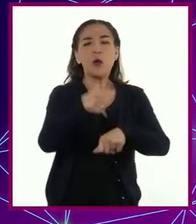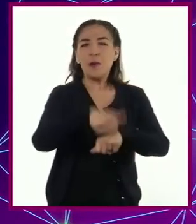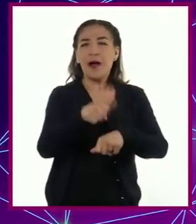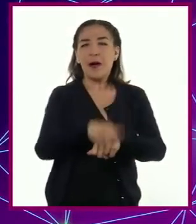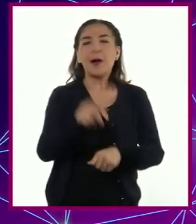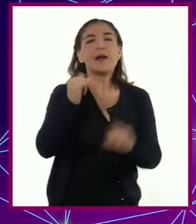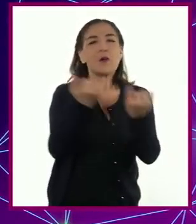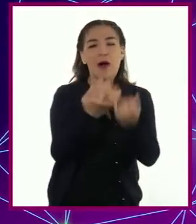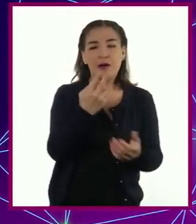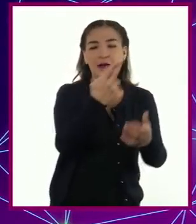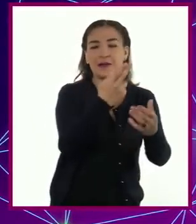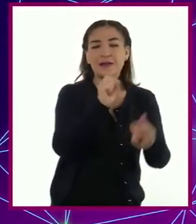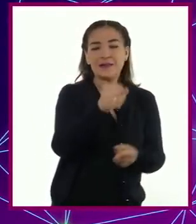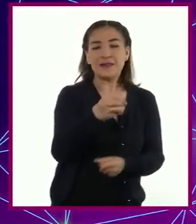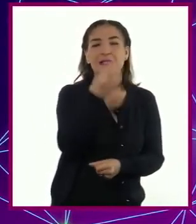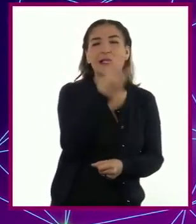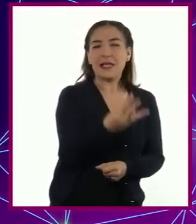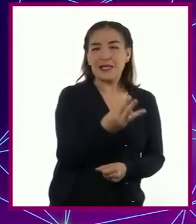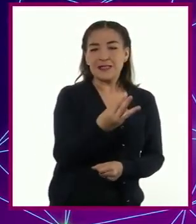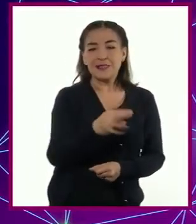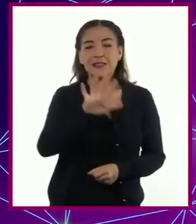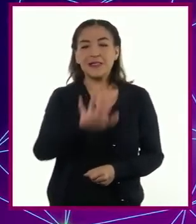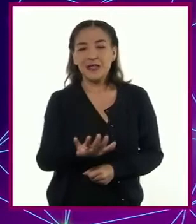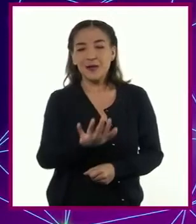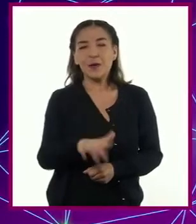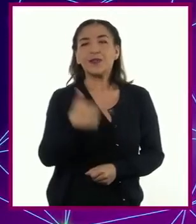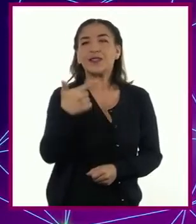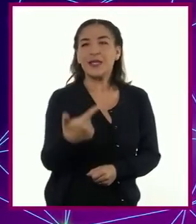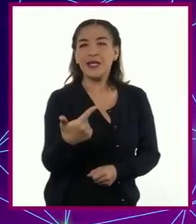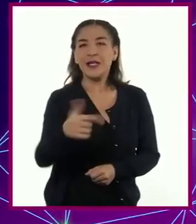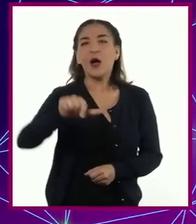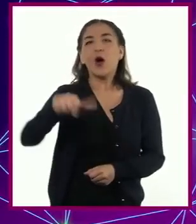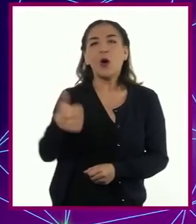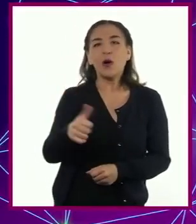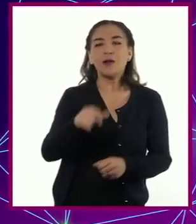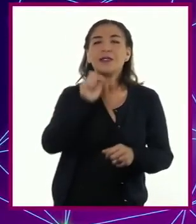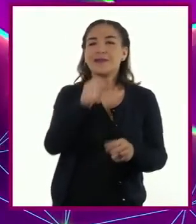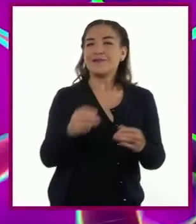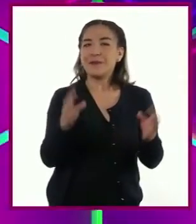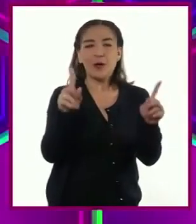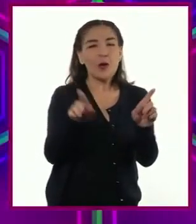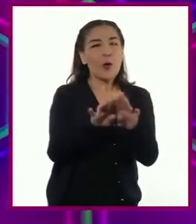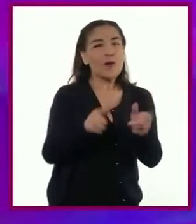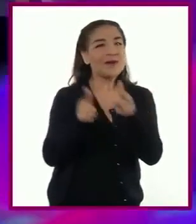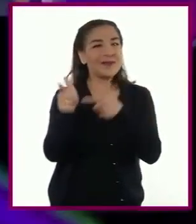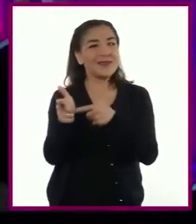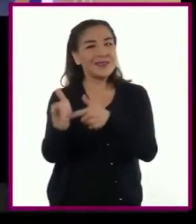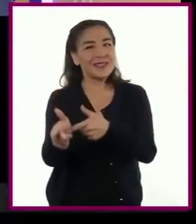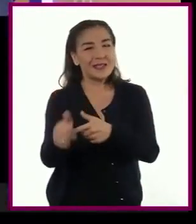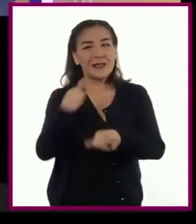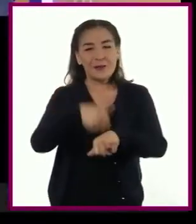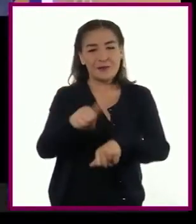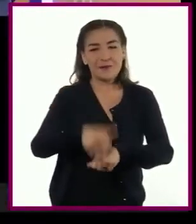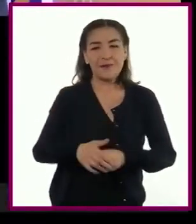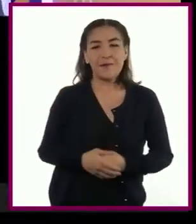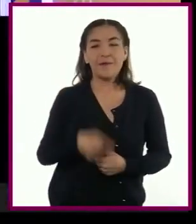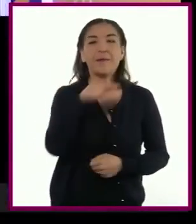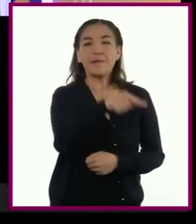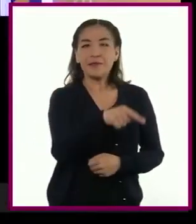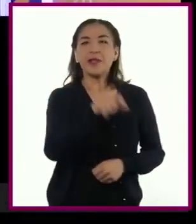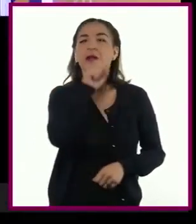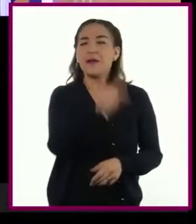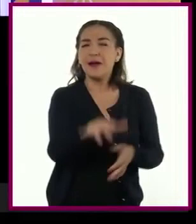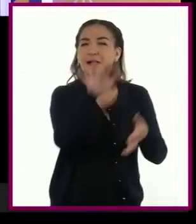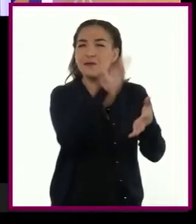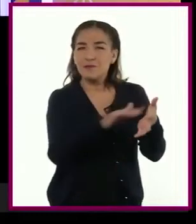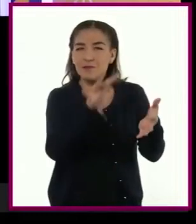primos. 3, 5, 7 y 11. Así,